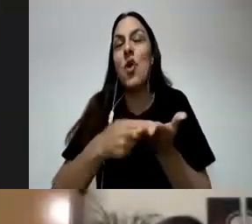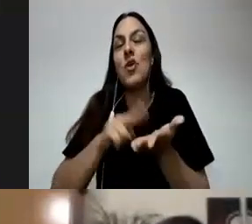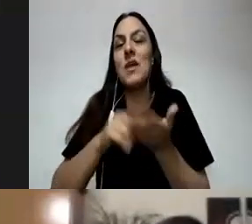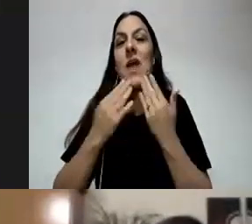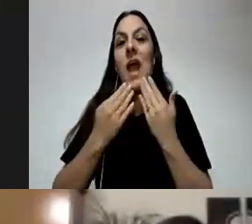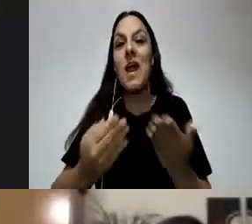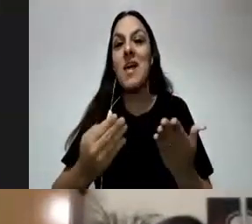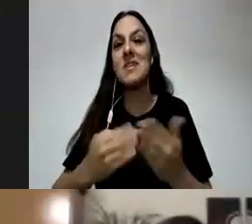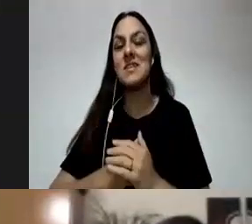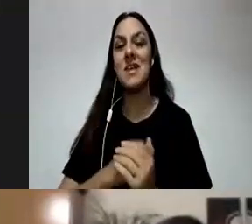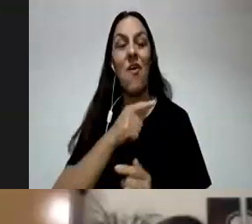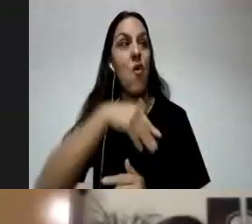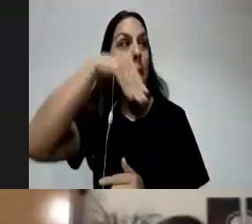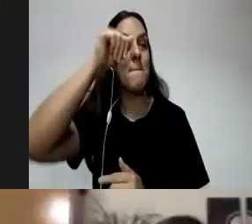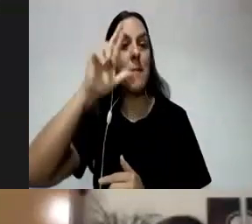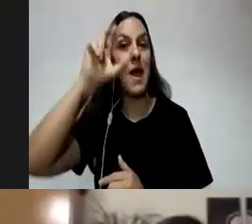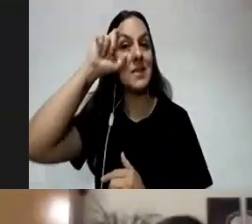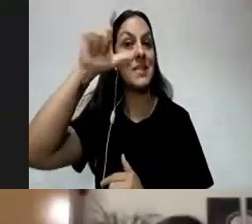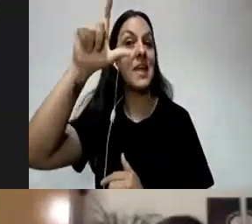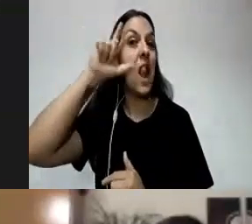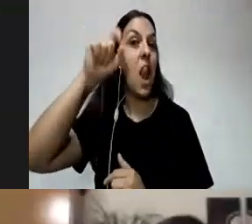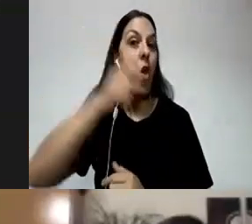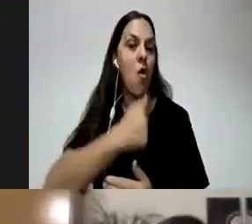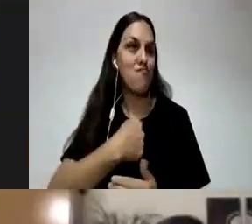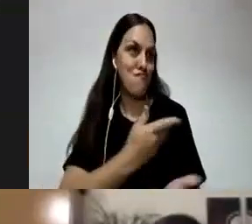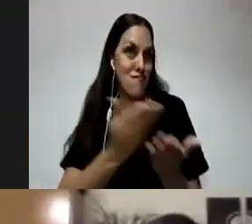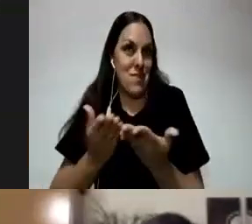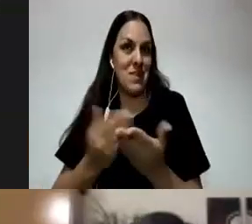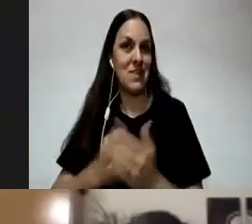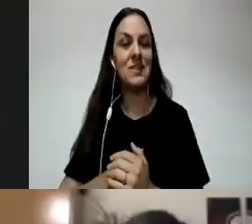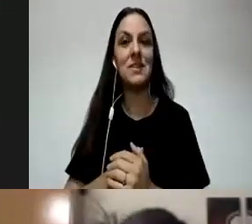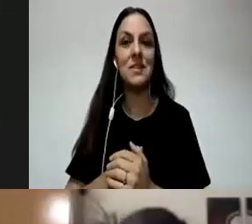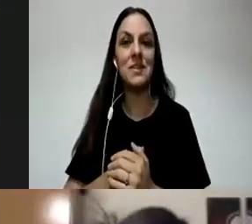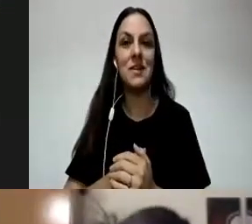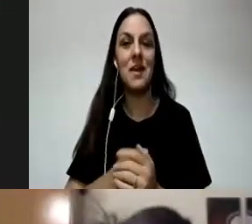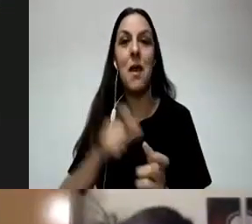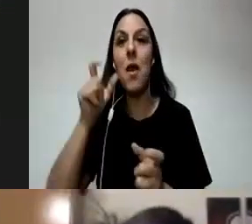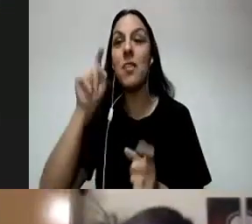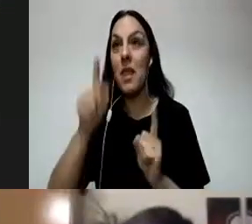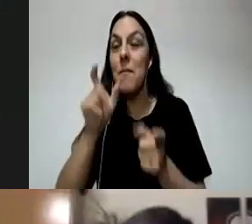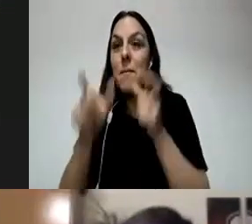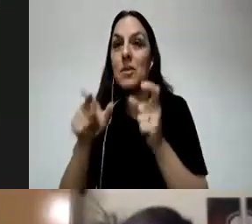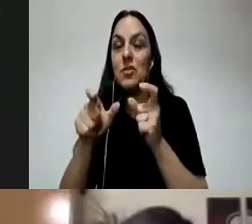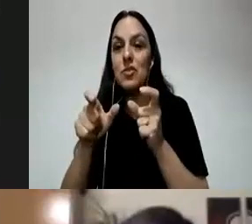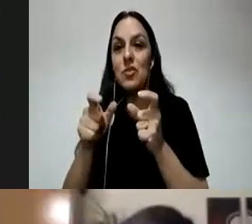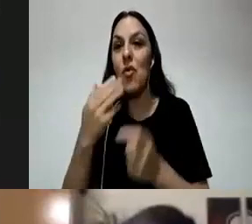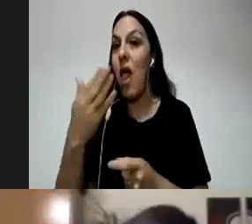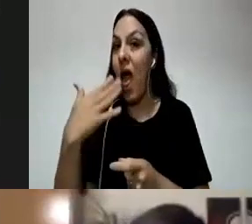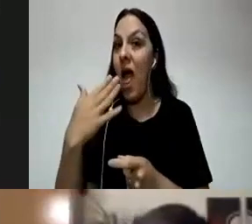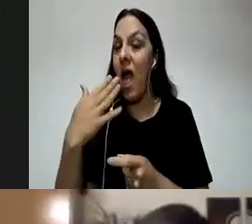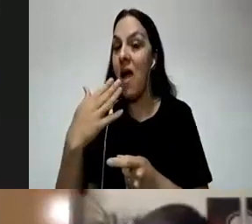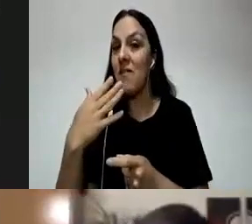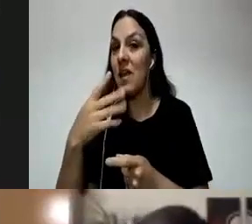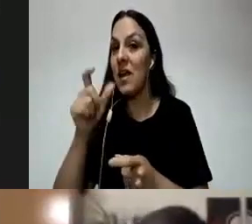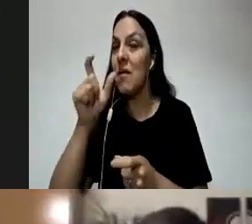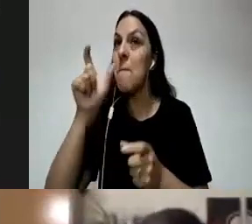a vos, Marcelo, que me invitaste, que hiciste eso, a los disertantes y agradezco a todos los participantes presentes porque